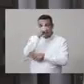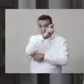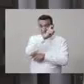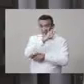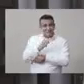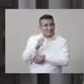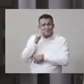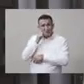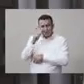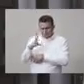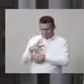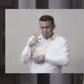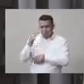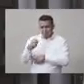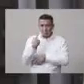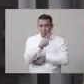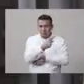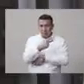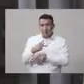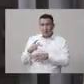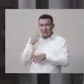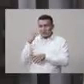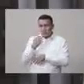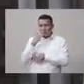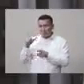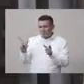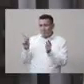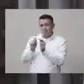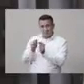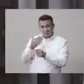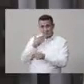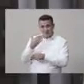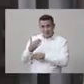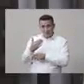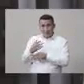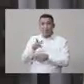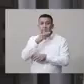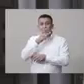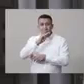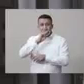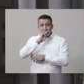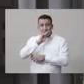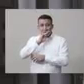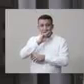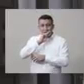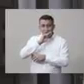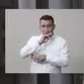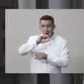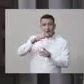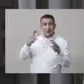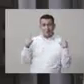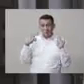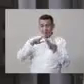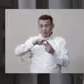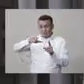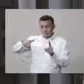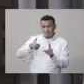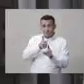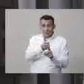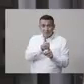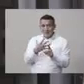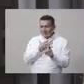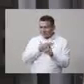reconocimiento por el respaldo a los maestros y a sus hijos para sacar adelante el presente ciclo en